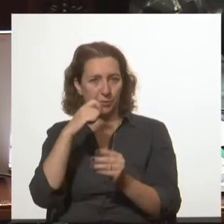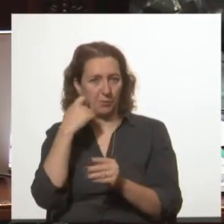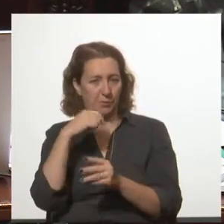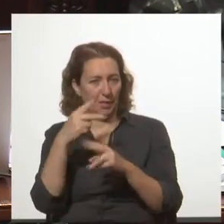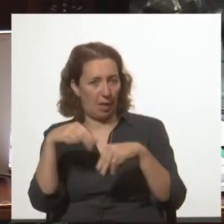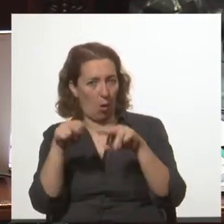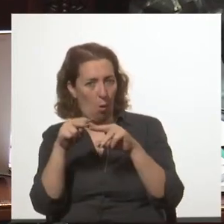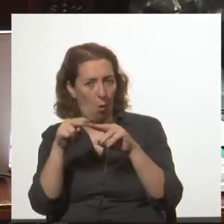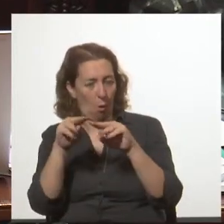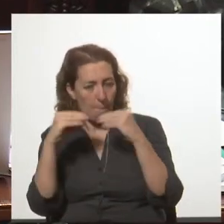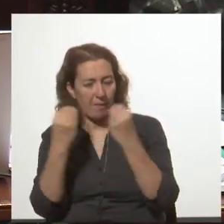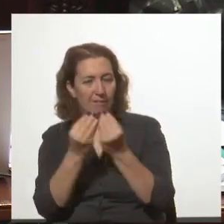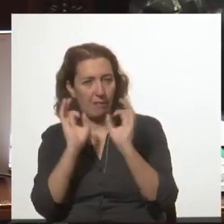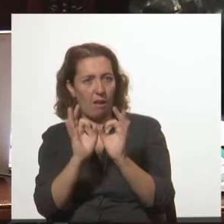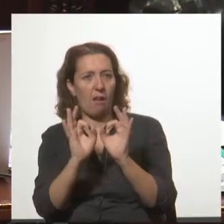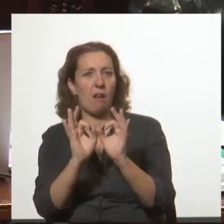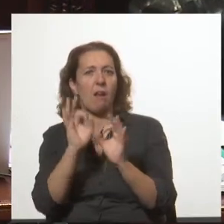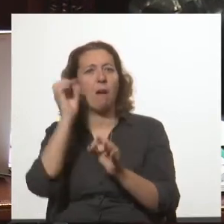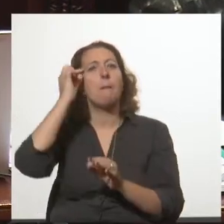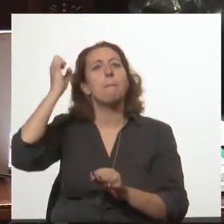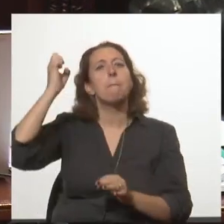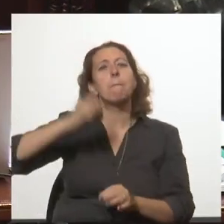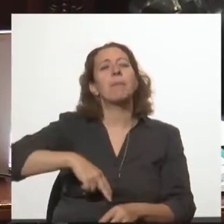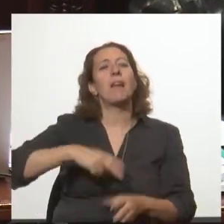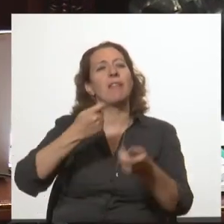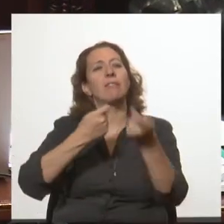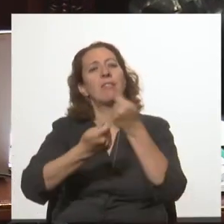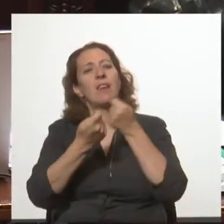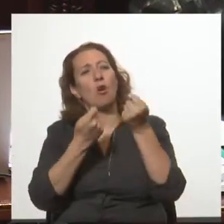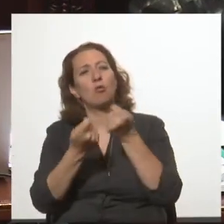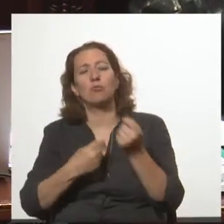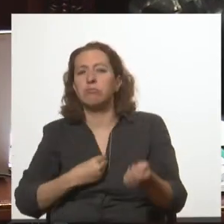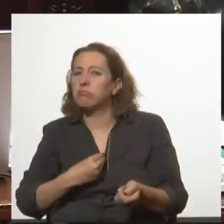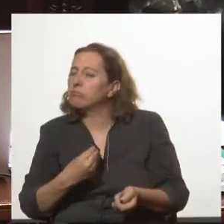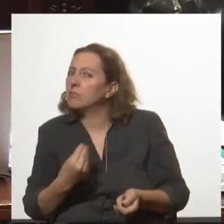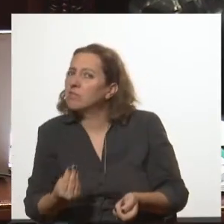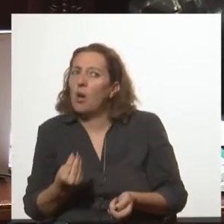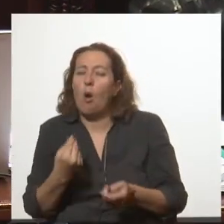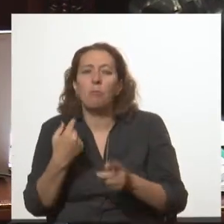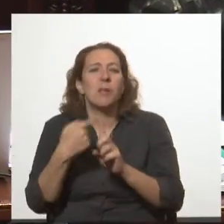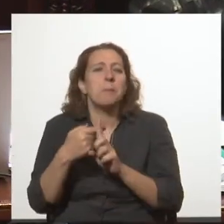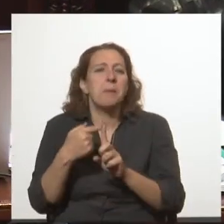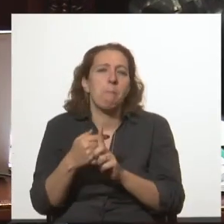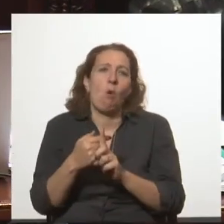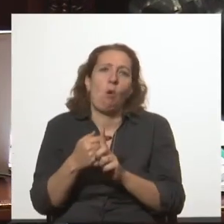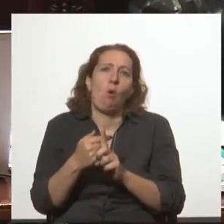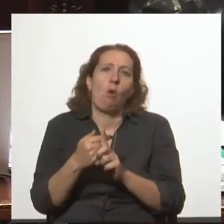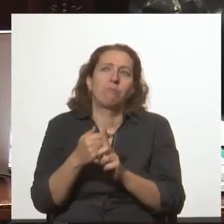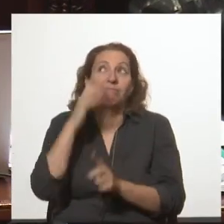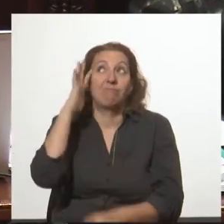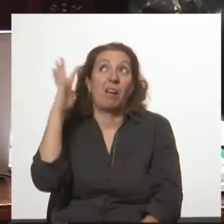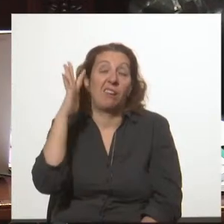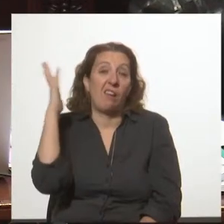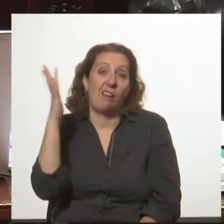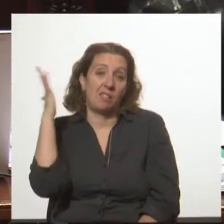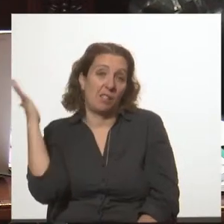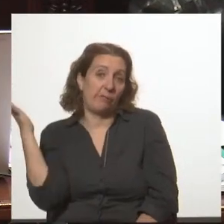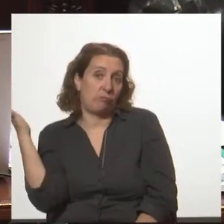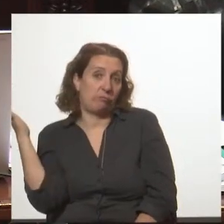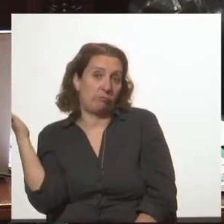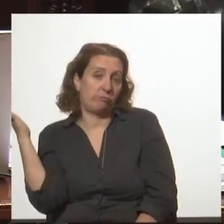planes de negocios voluntaristas de gran optimismo imaginativo diría